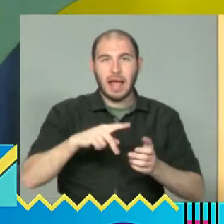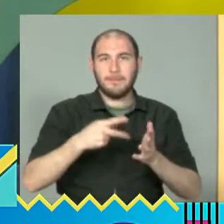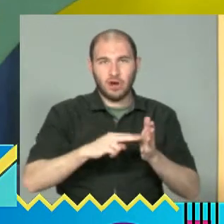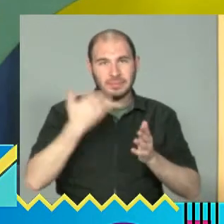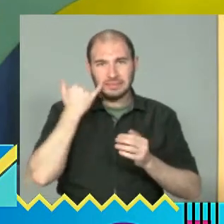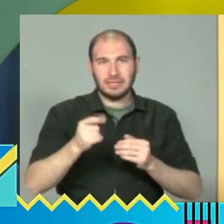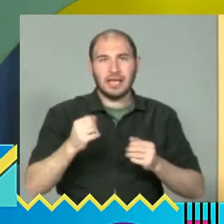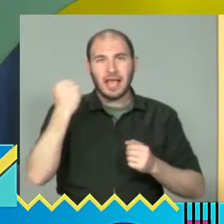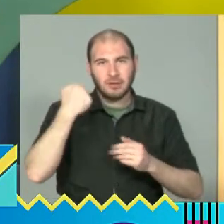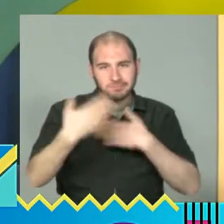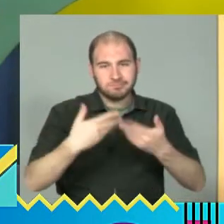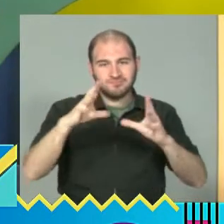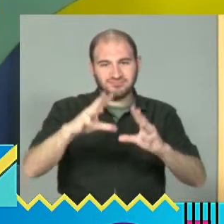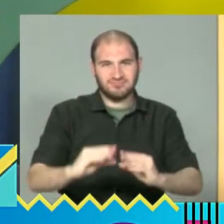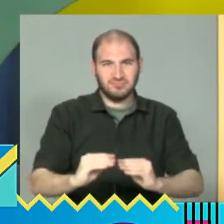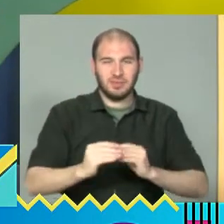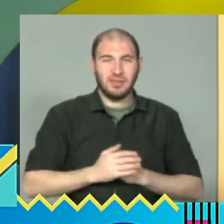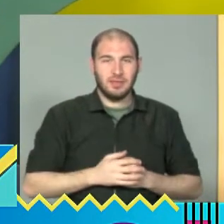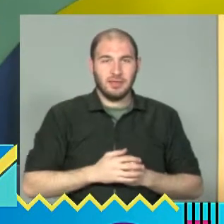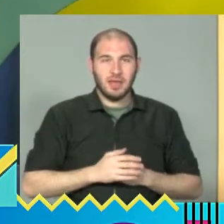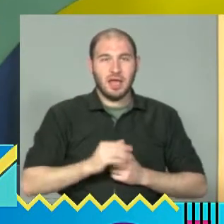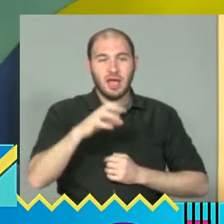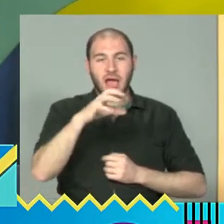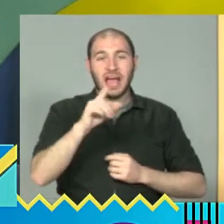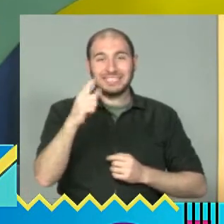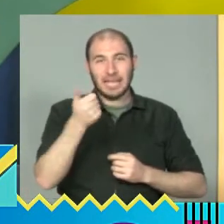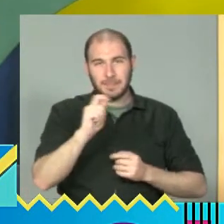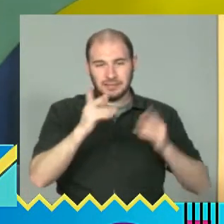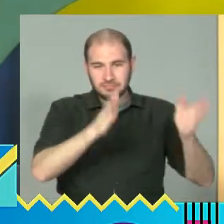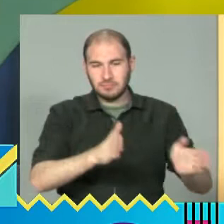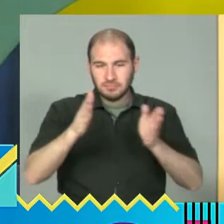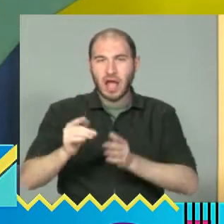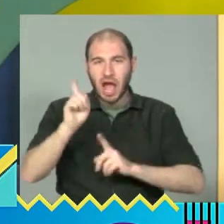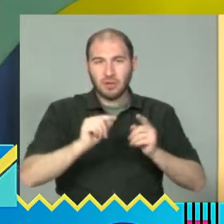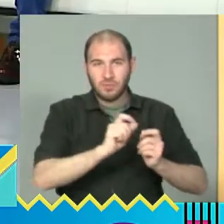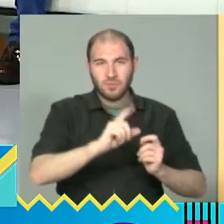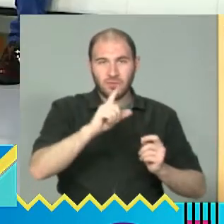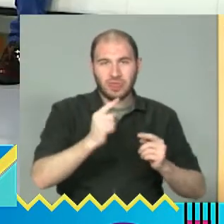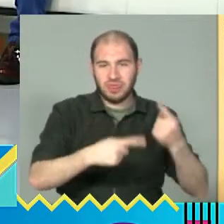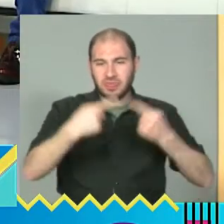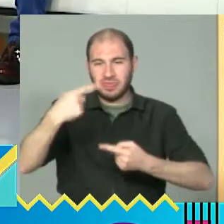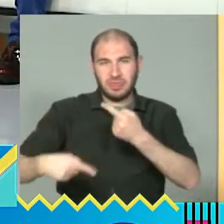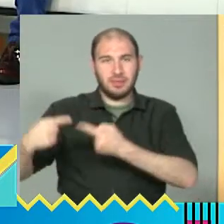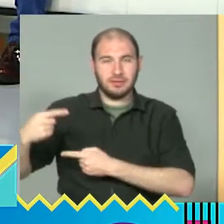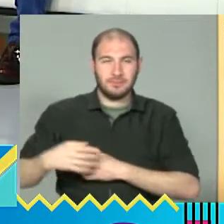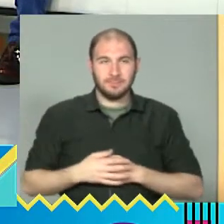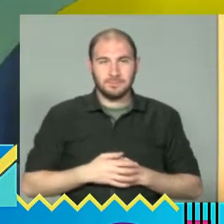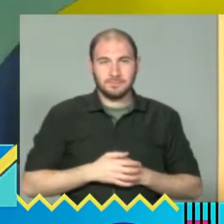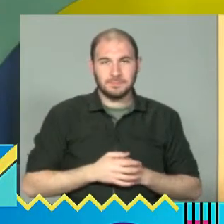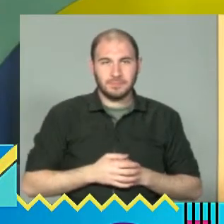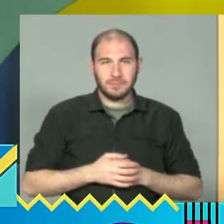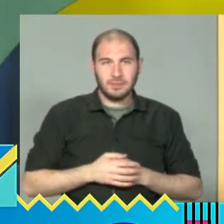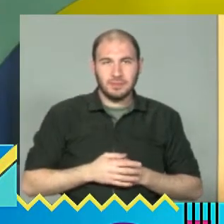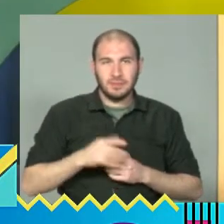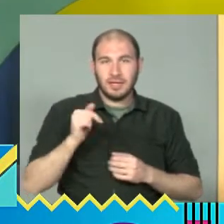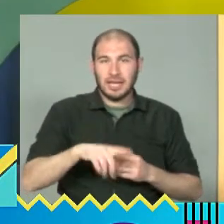problemas de retracción en la actividad. Si bien es cierto que hay algunos semestres que se ha crecido, no se ha crecido igual, no hay, digamos,